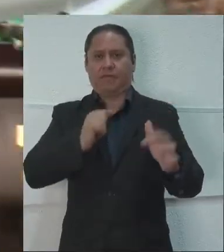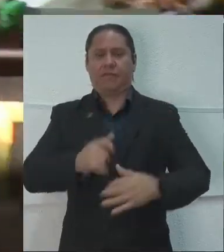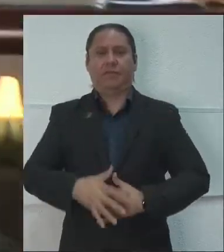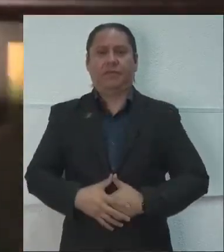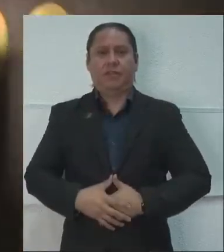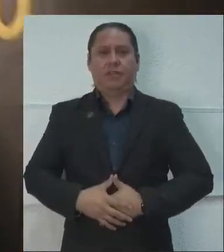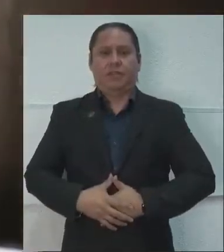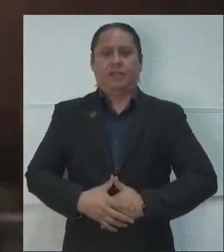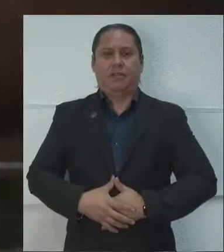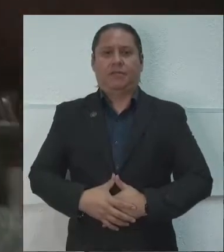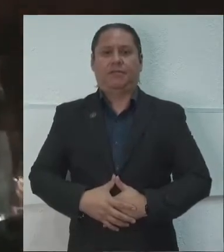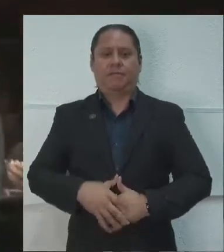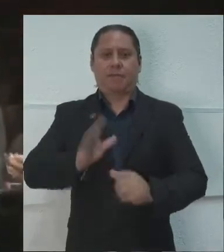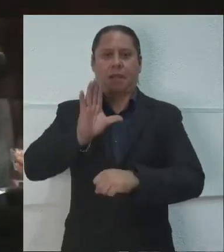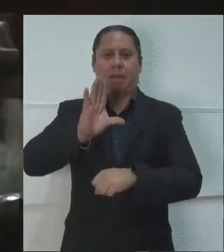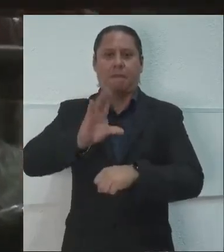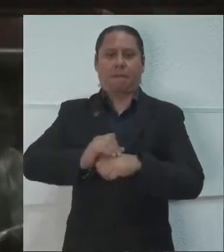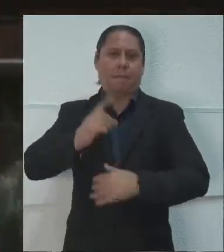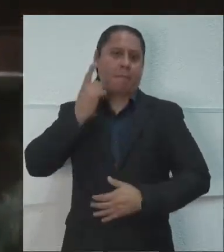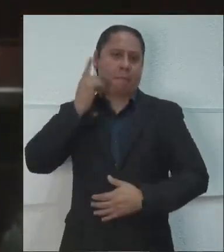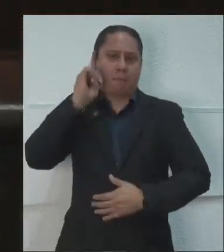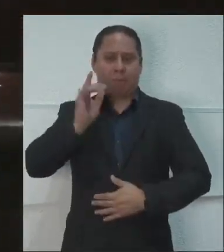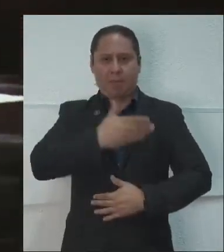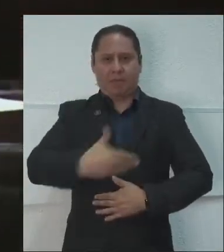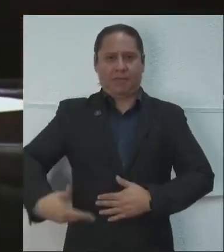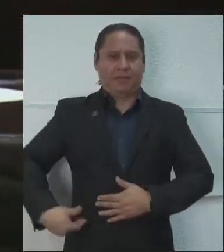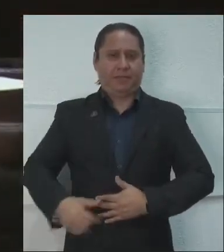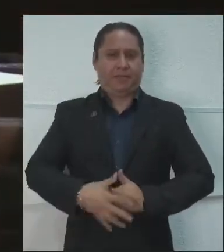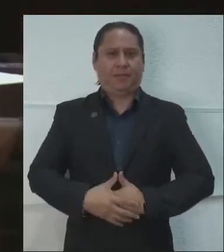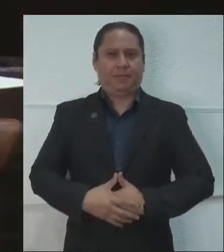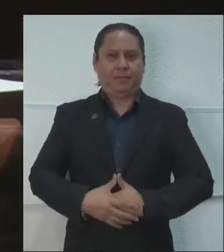del dictamen. Con su permiso, diputada presidenta.